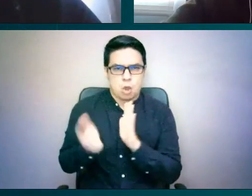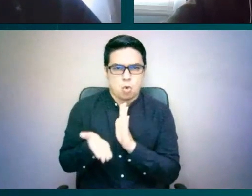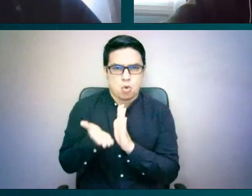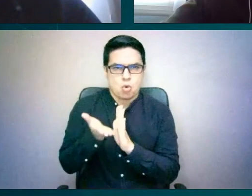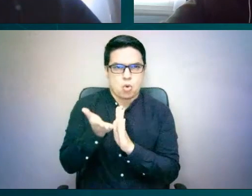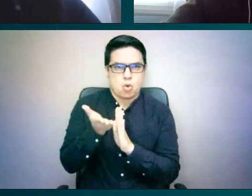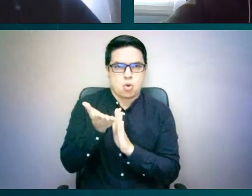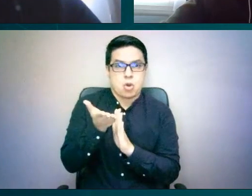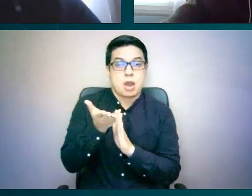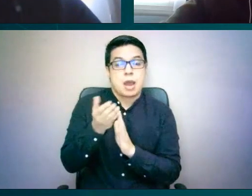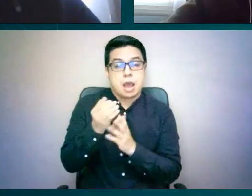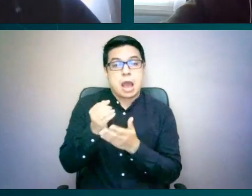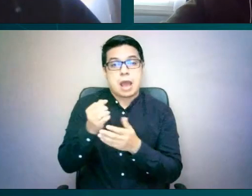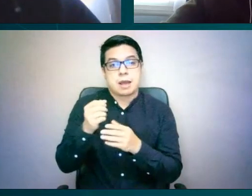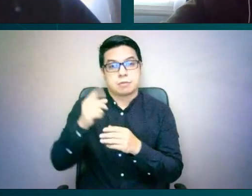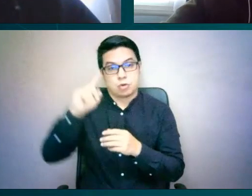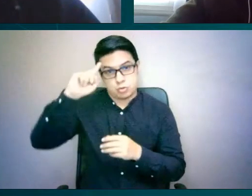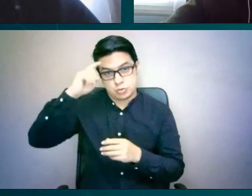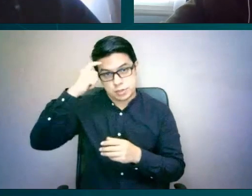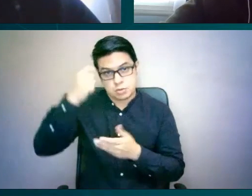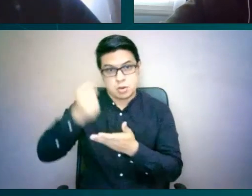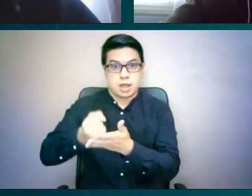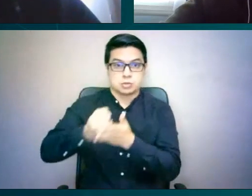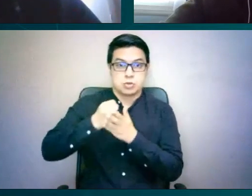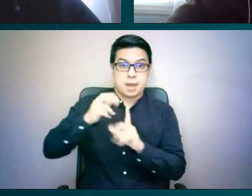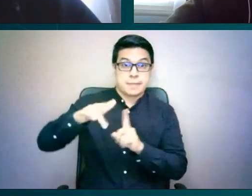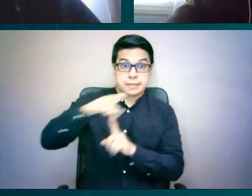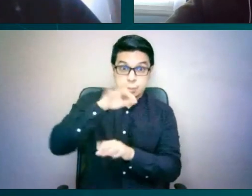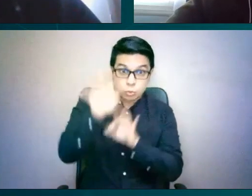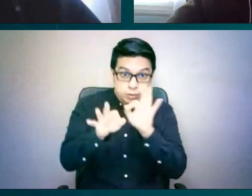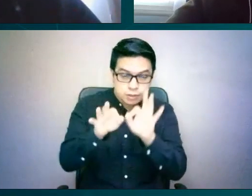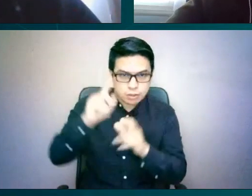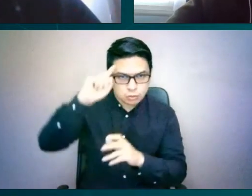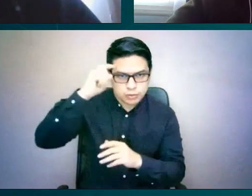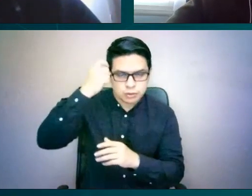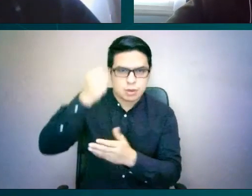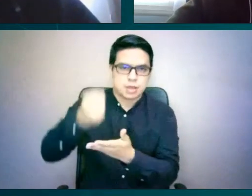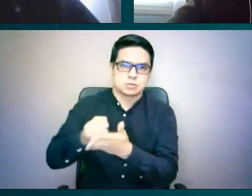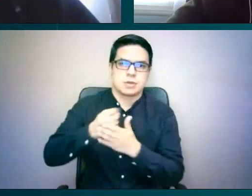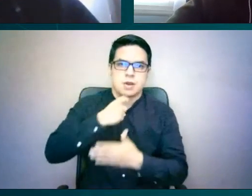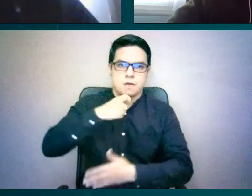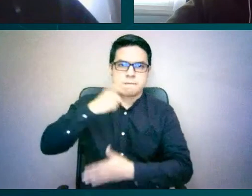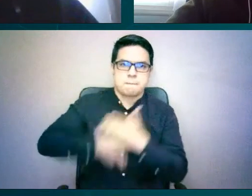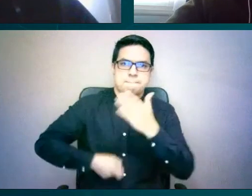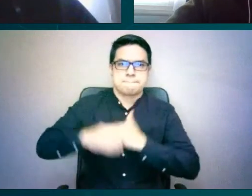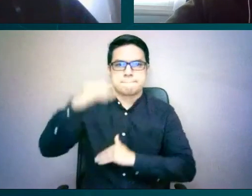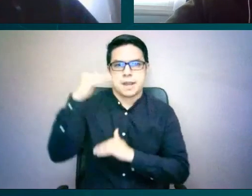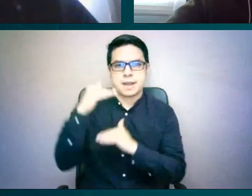con beneficios tributarios ambientales. Podríamos obtener